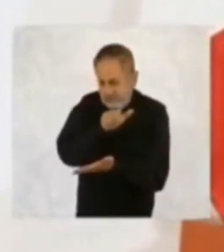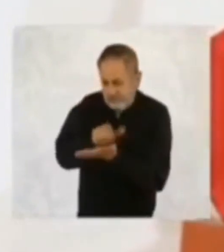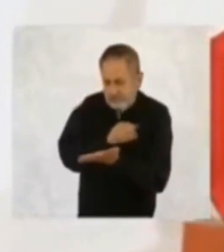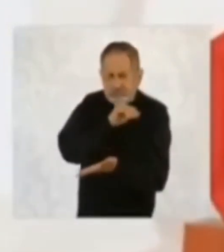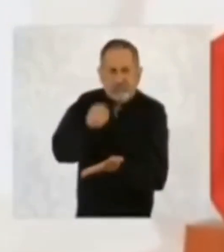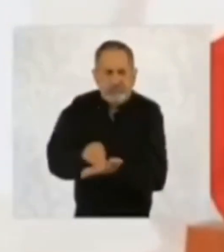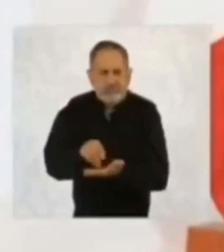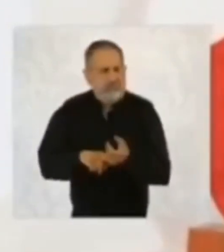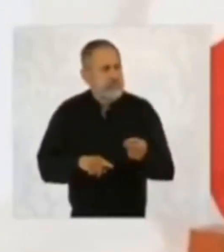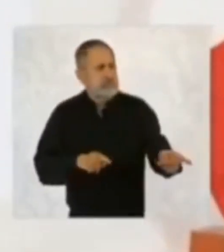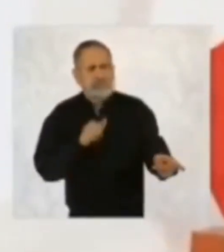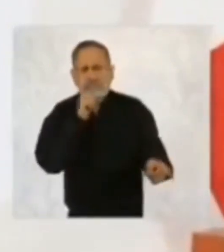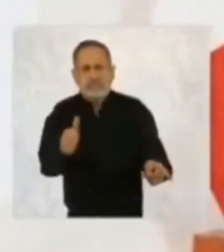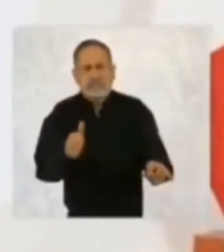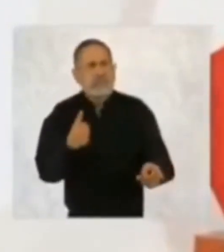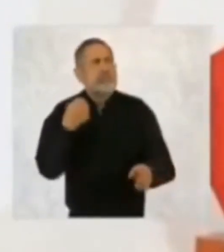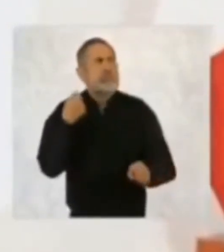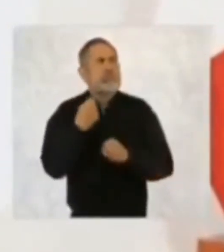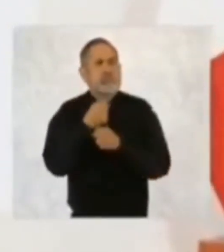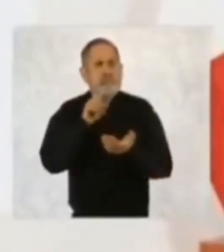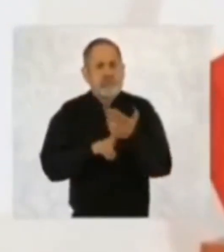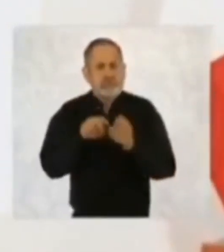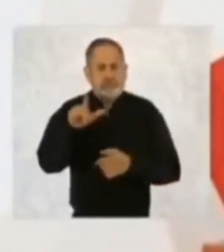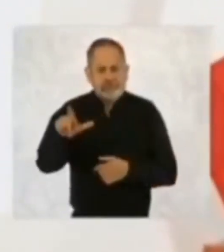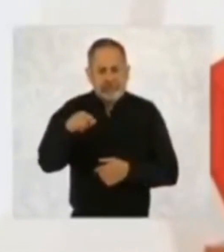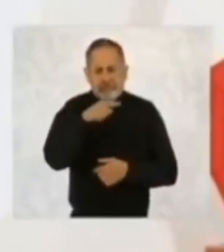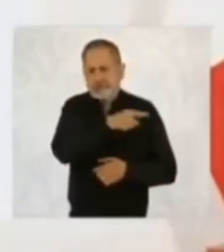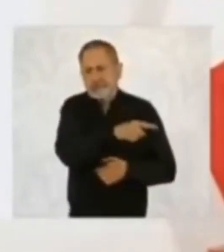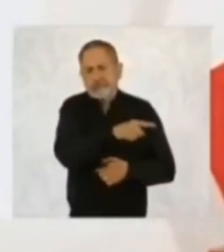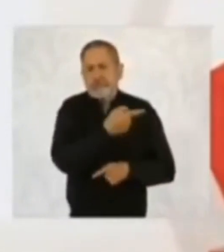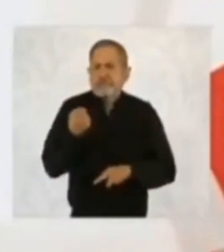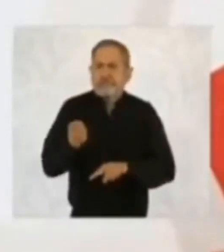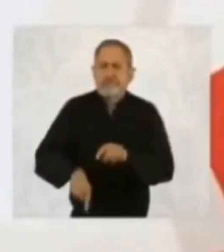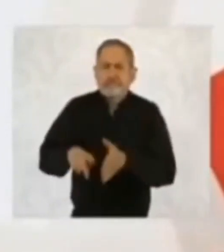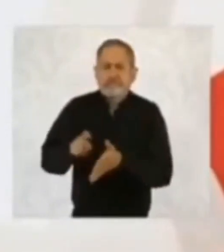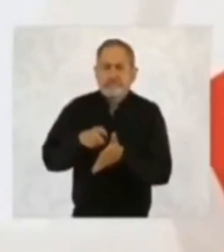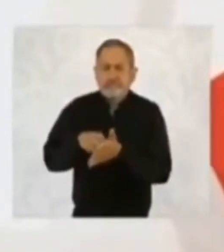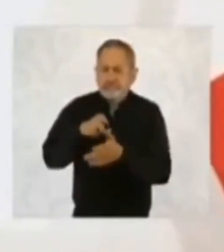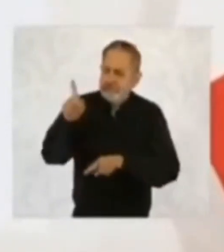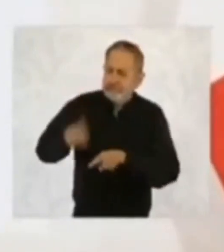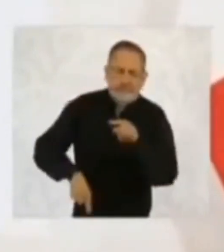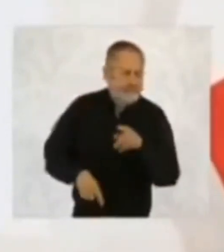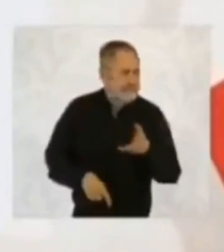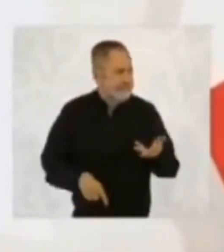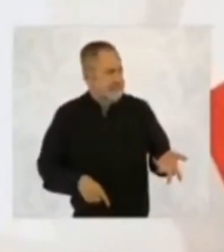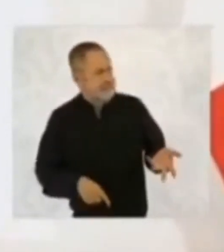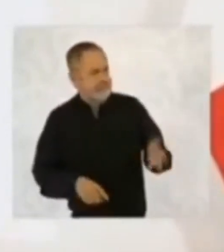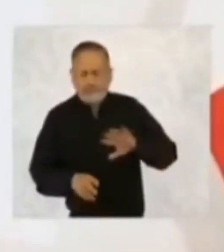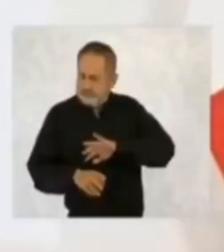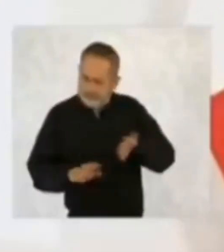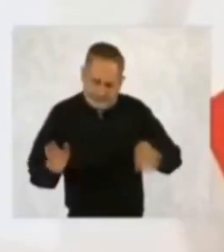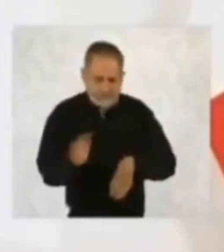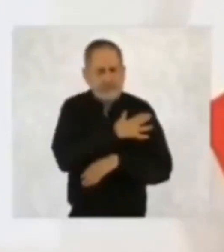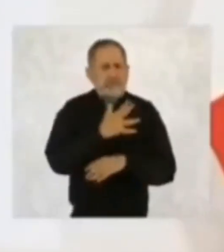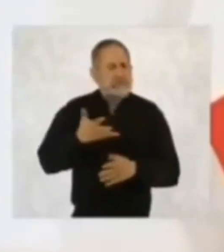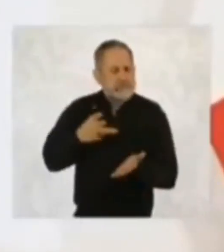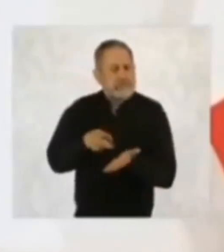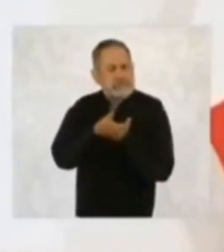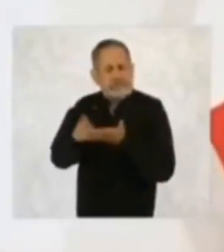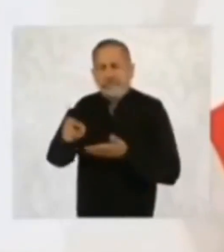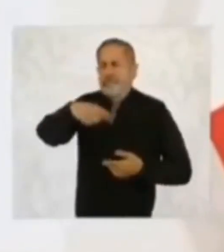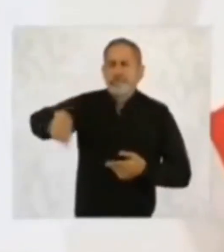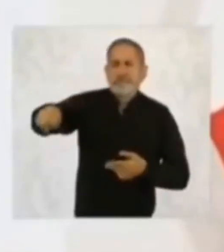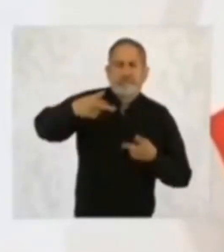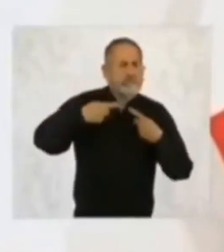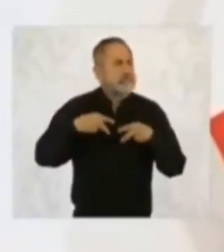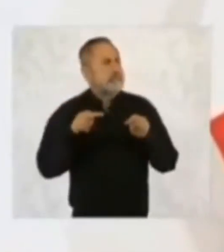se hizo en el 17, derivado de una resolución de la Corte. Hoy se recupera el derecho de las